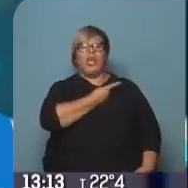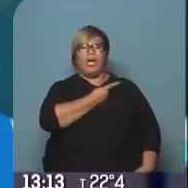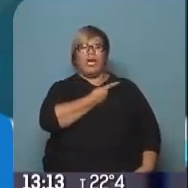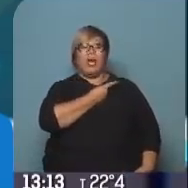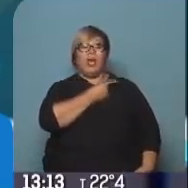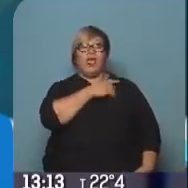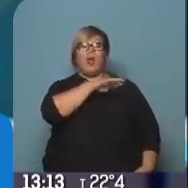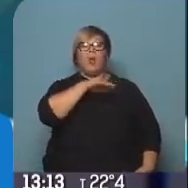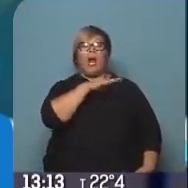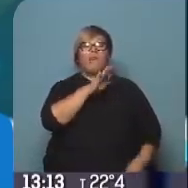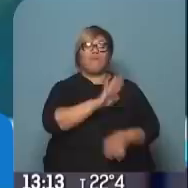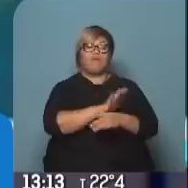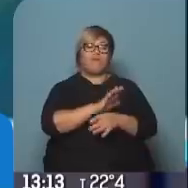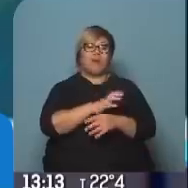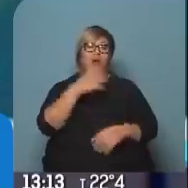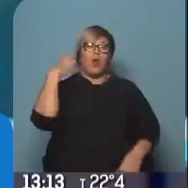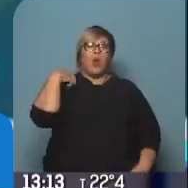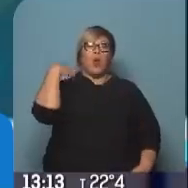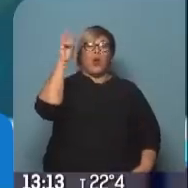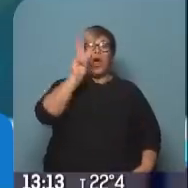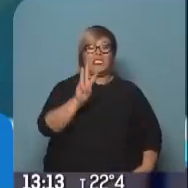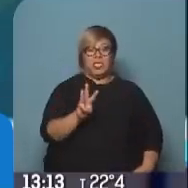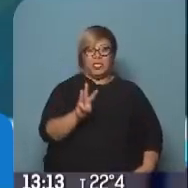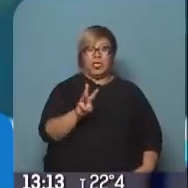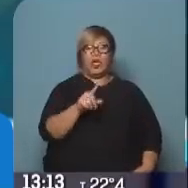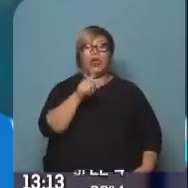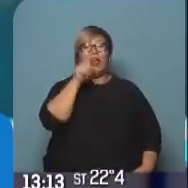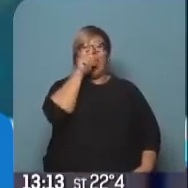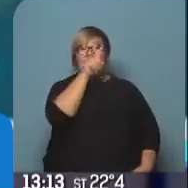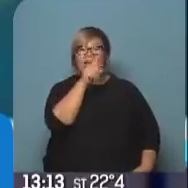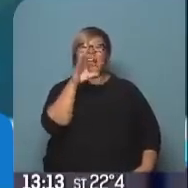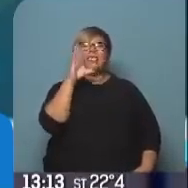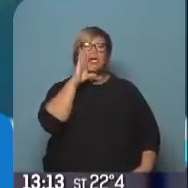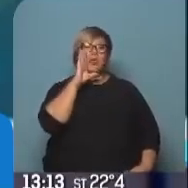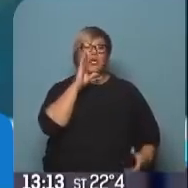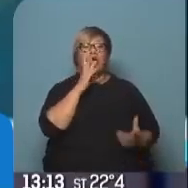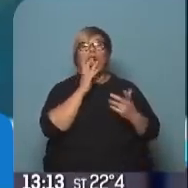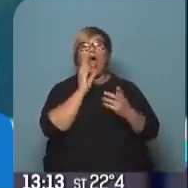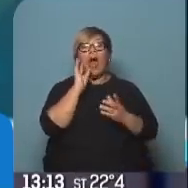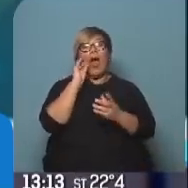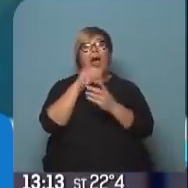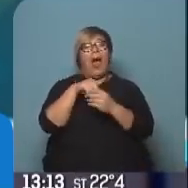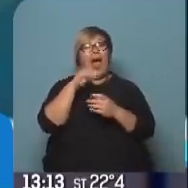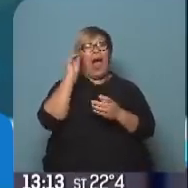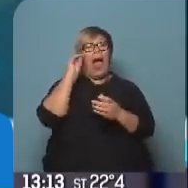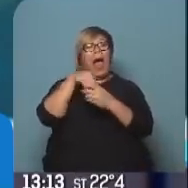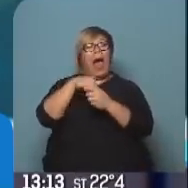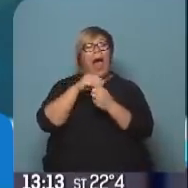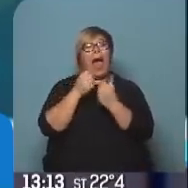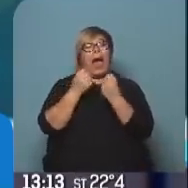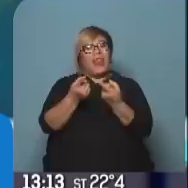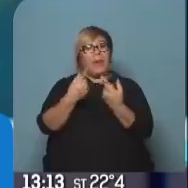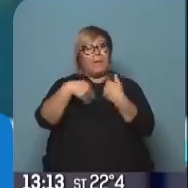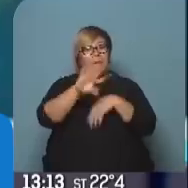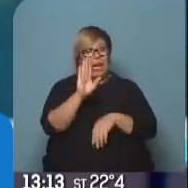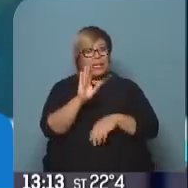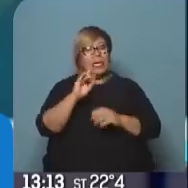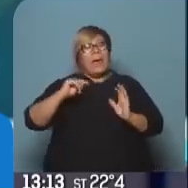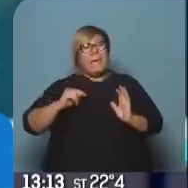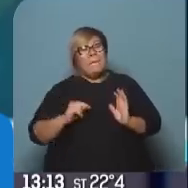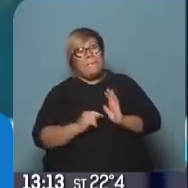y porque de los aportes el mayor es el de Estados Unidos. Esta es otra realidad. Pero la pregunta es, ¿sirve